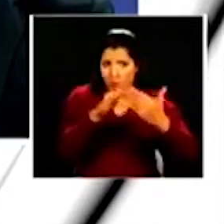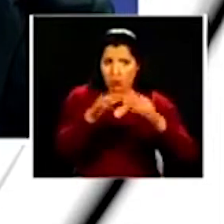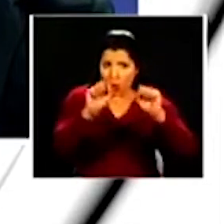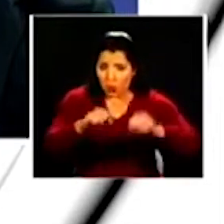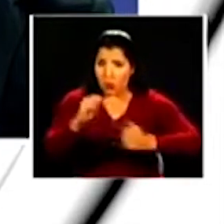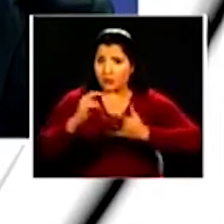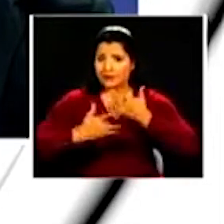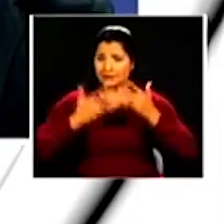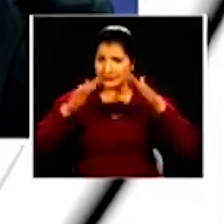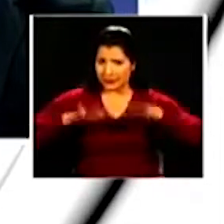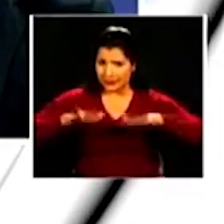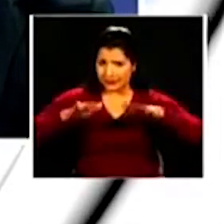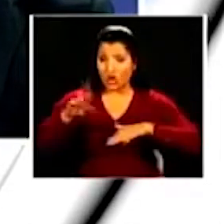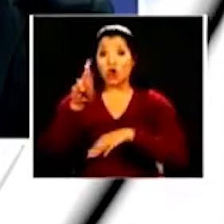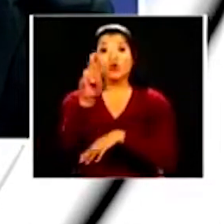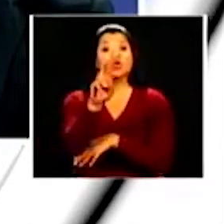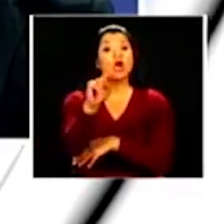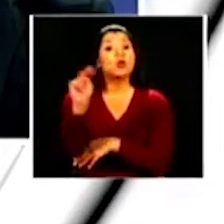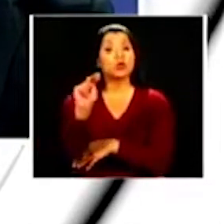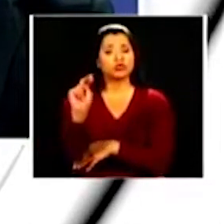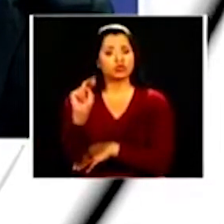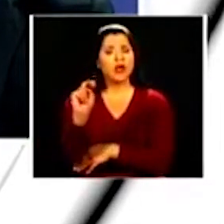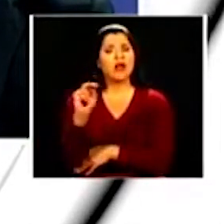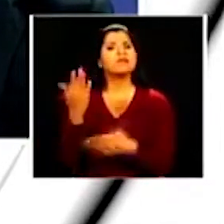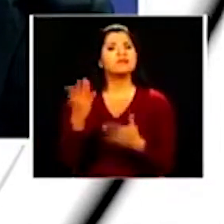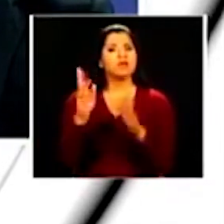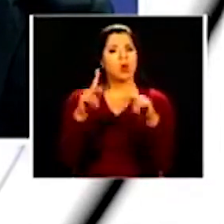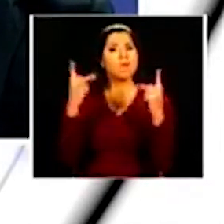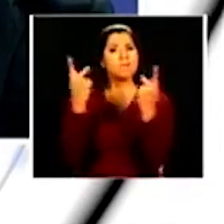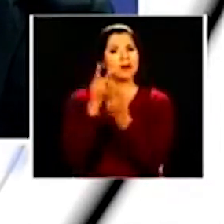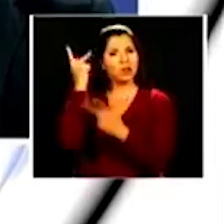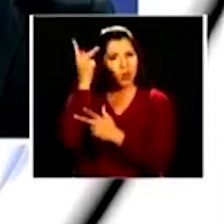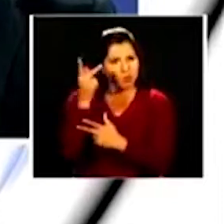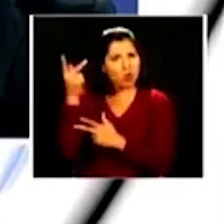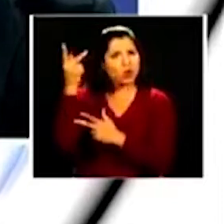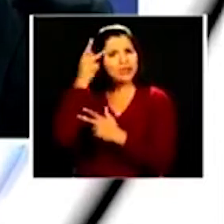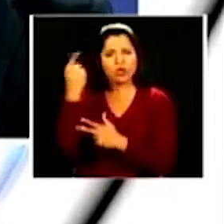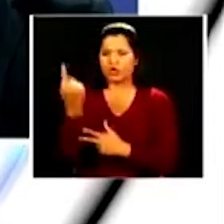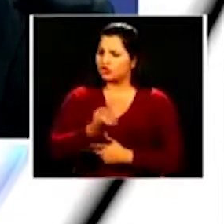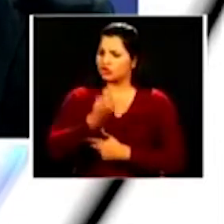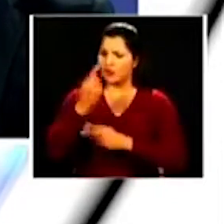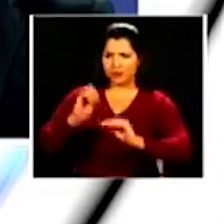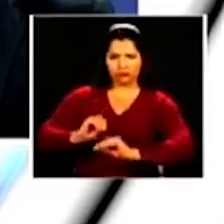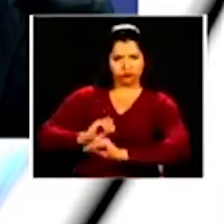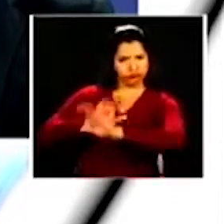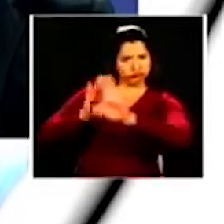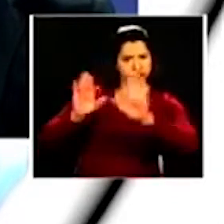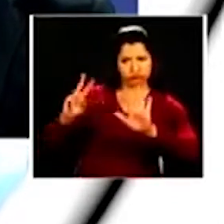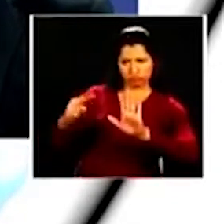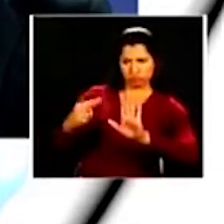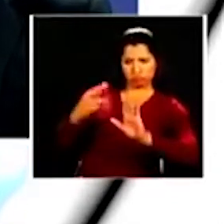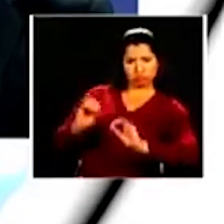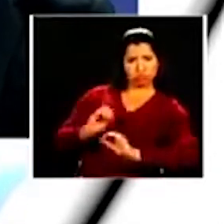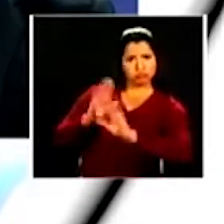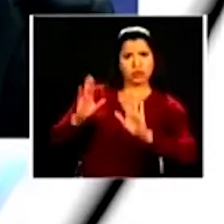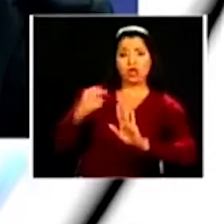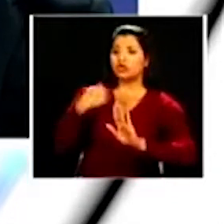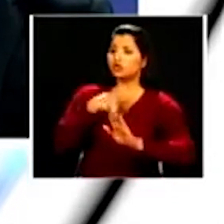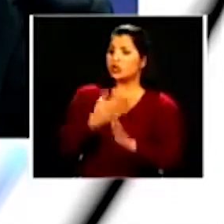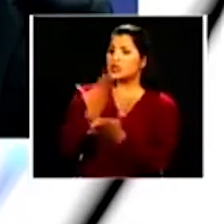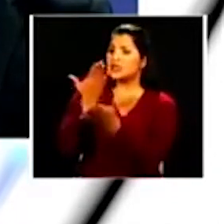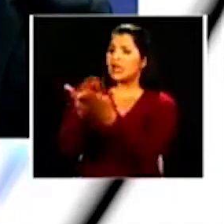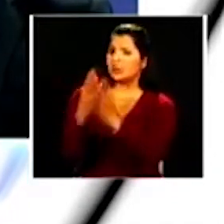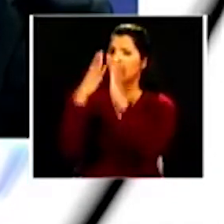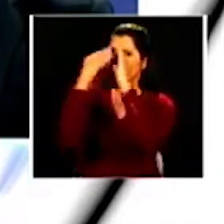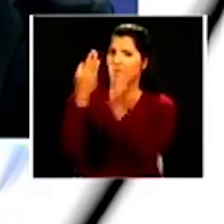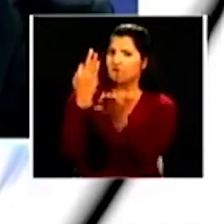distinguido por ser un partido político donde la transparencia es lo que priva, donde damos nuestros reportes financieros siempre al Tribunal